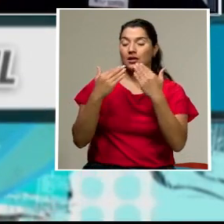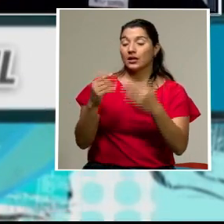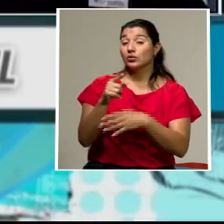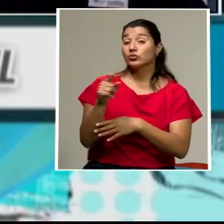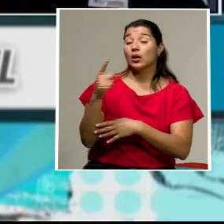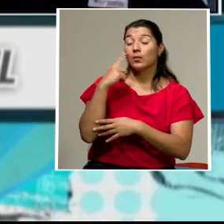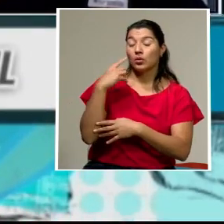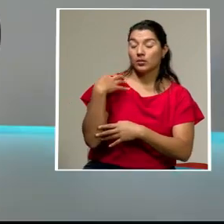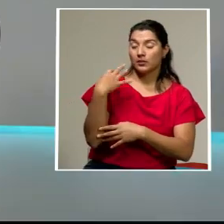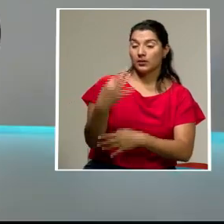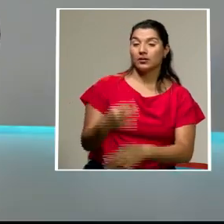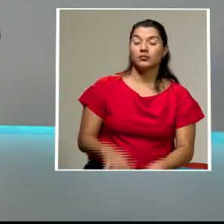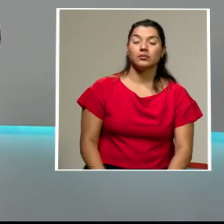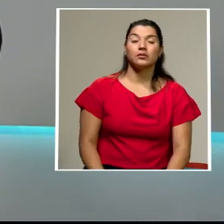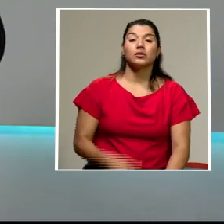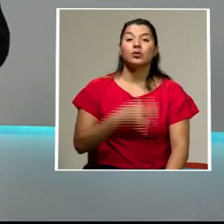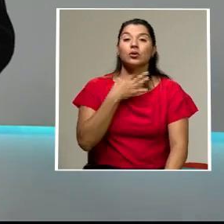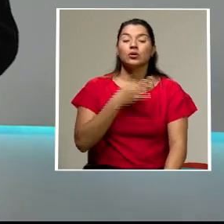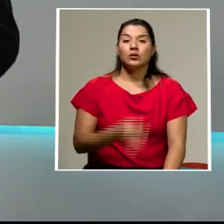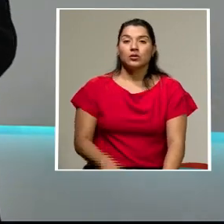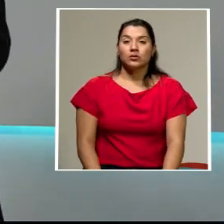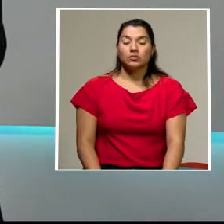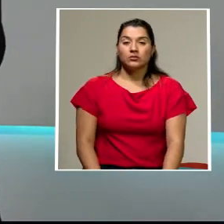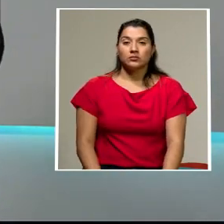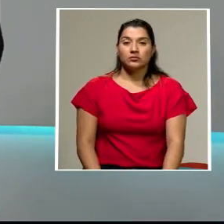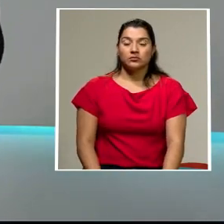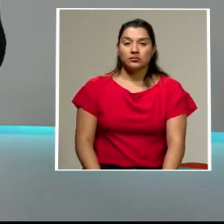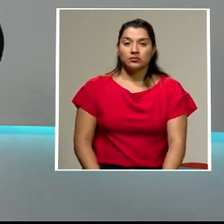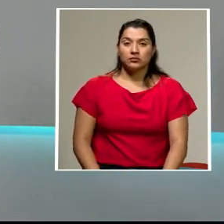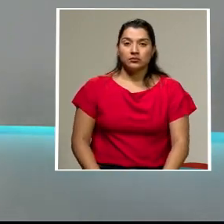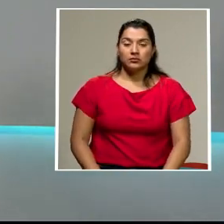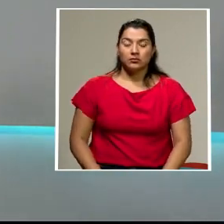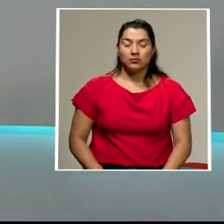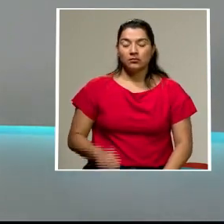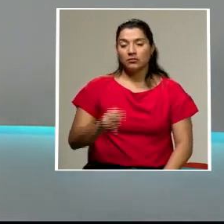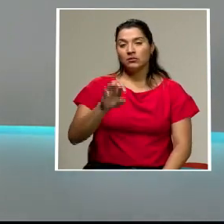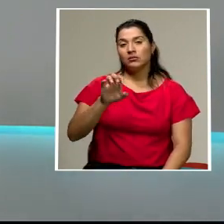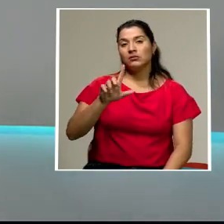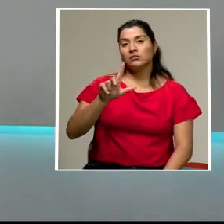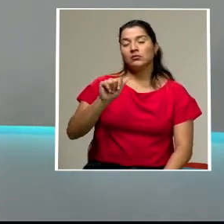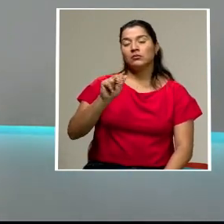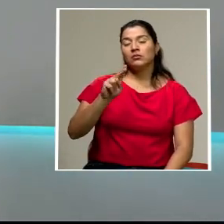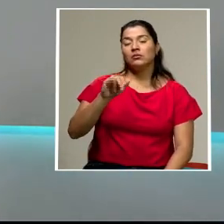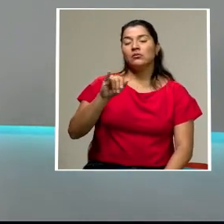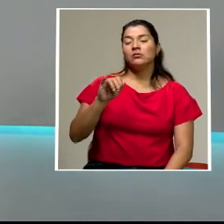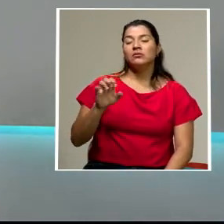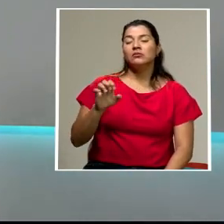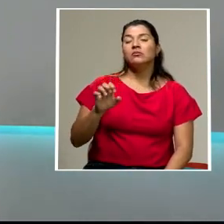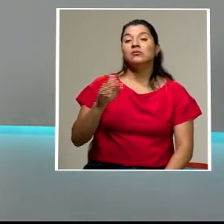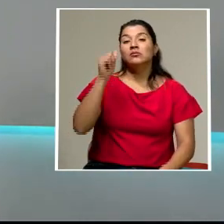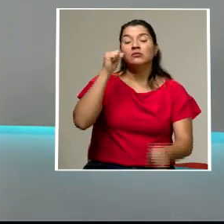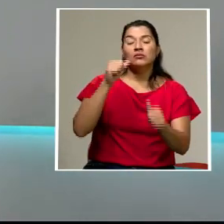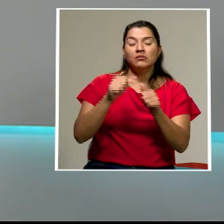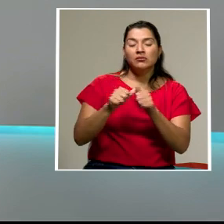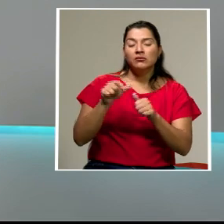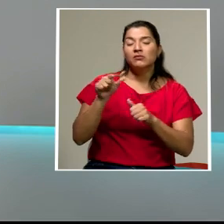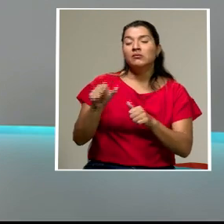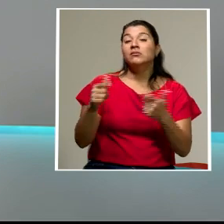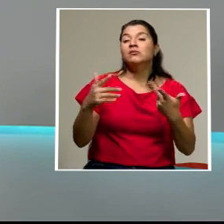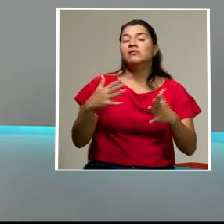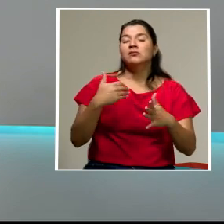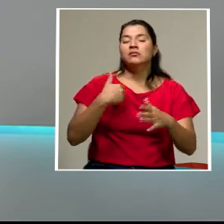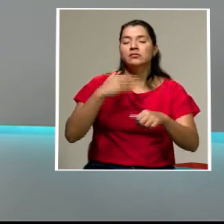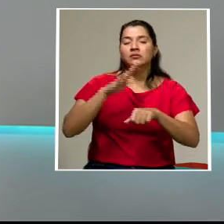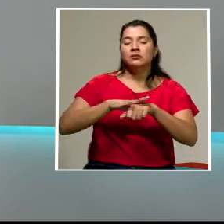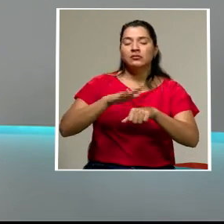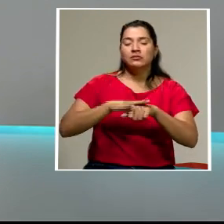por la invitación. Un gusto. Tal vez, Melanie, recordar que este prototipo ya tiene el visto bueno para ser utilizado